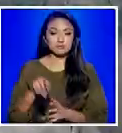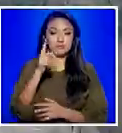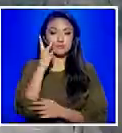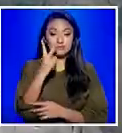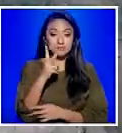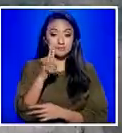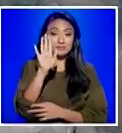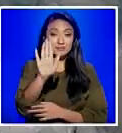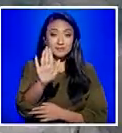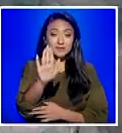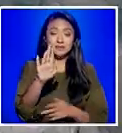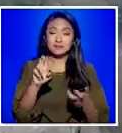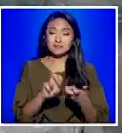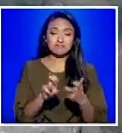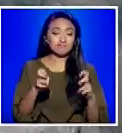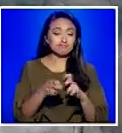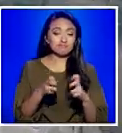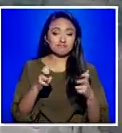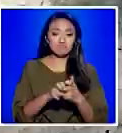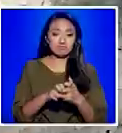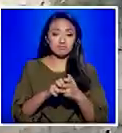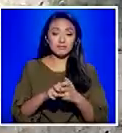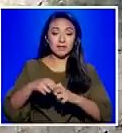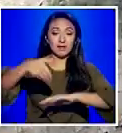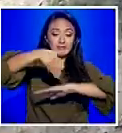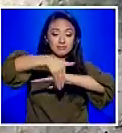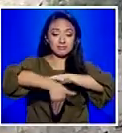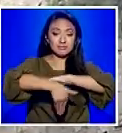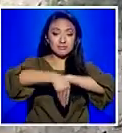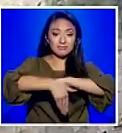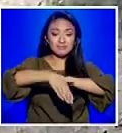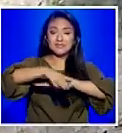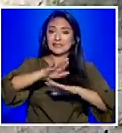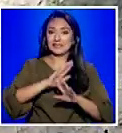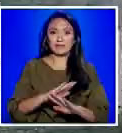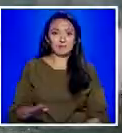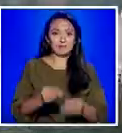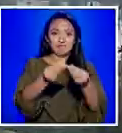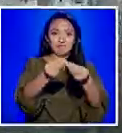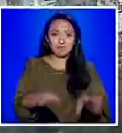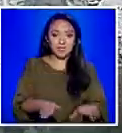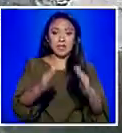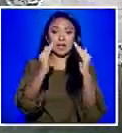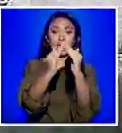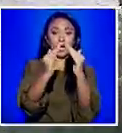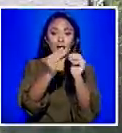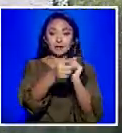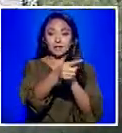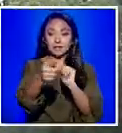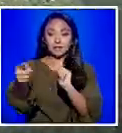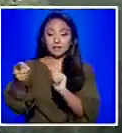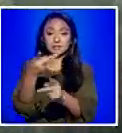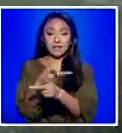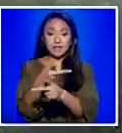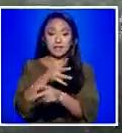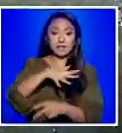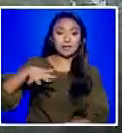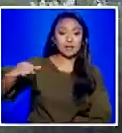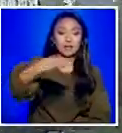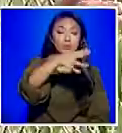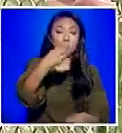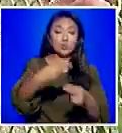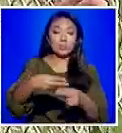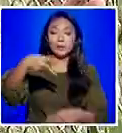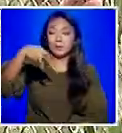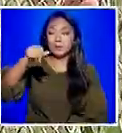rostro desolador. Taludes erosionados, muros en el aire, viviendas en riesgo. En La Pampa, los vecinos